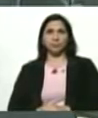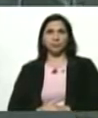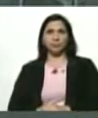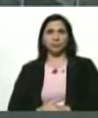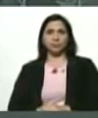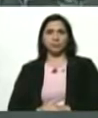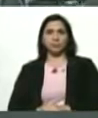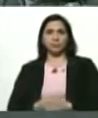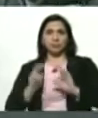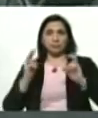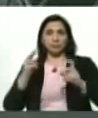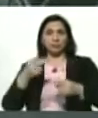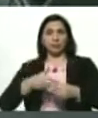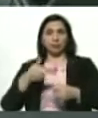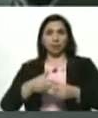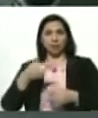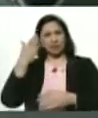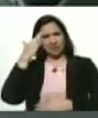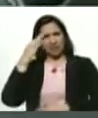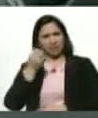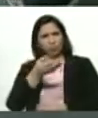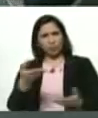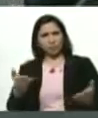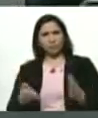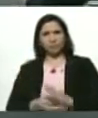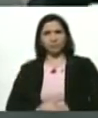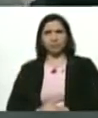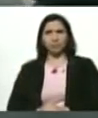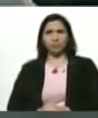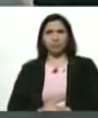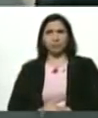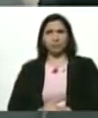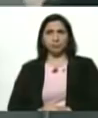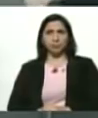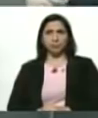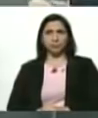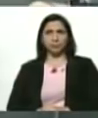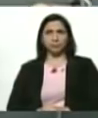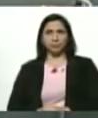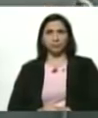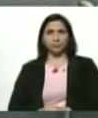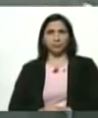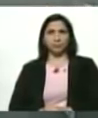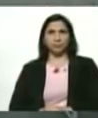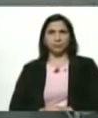con el tema de la gasolina saben ustedes por qué